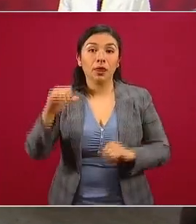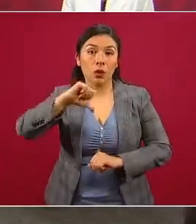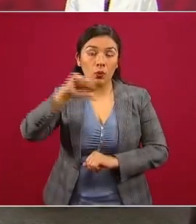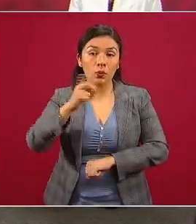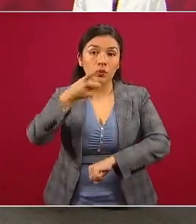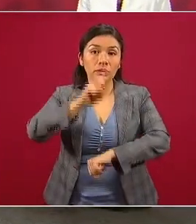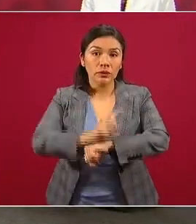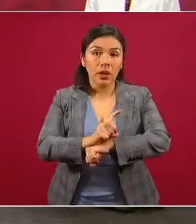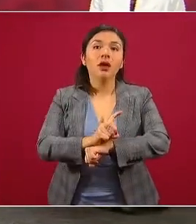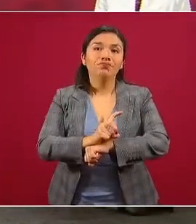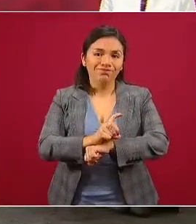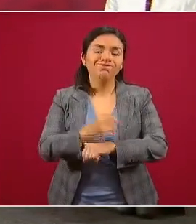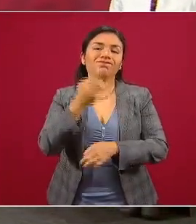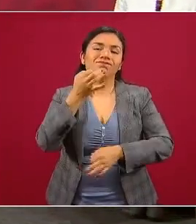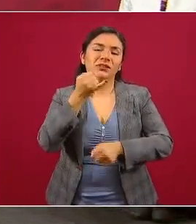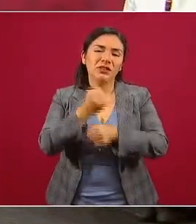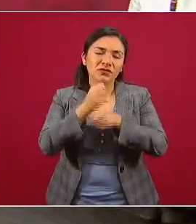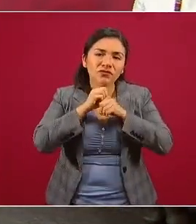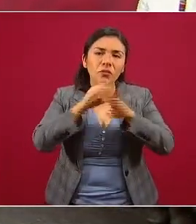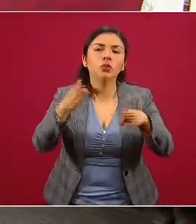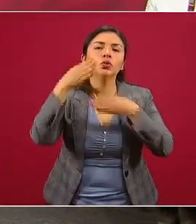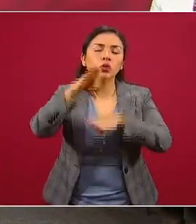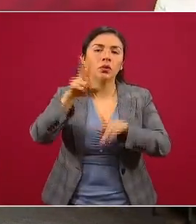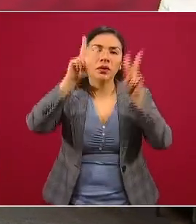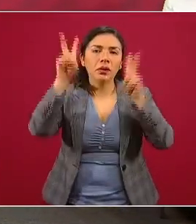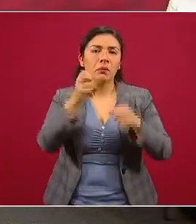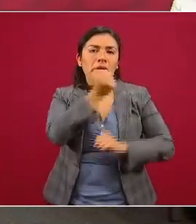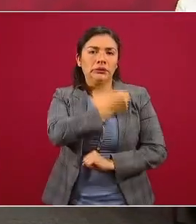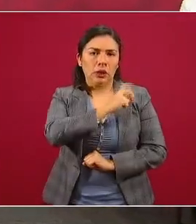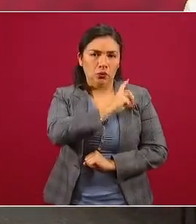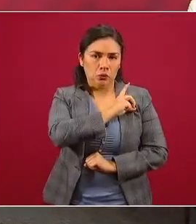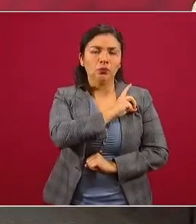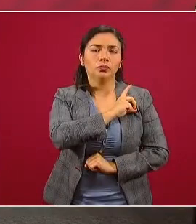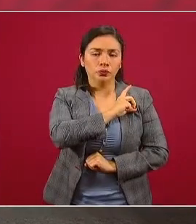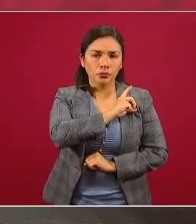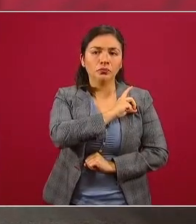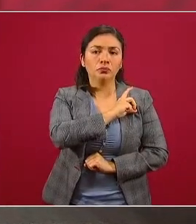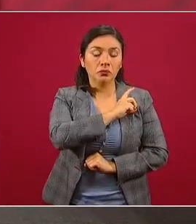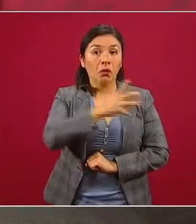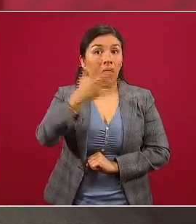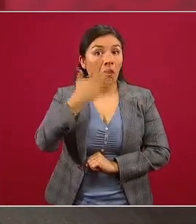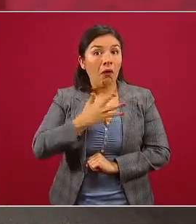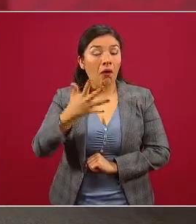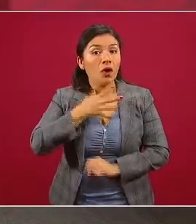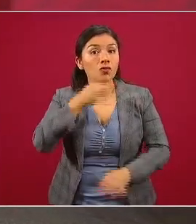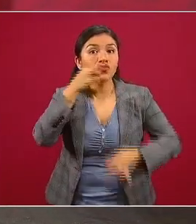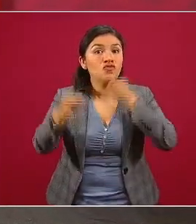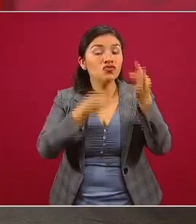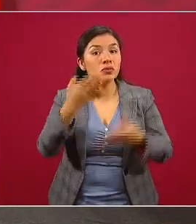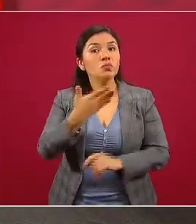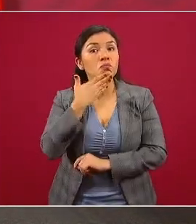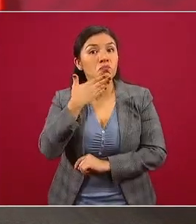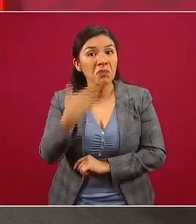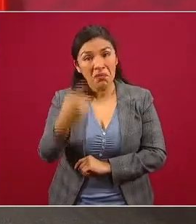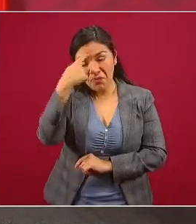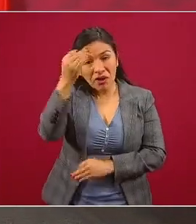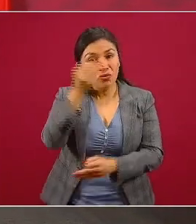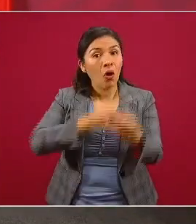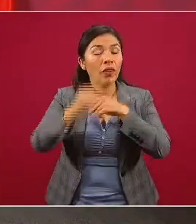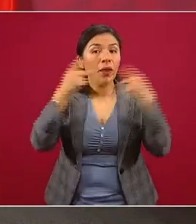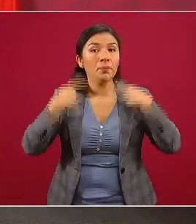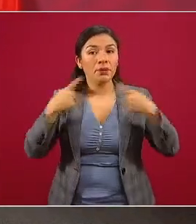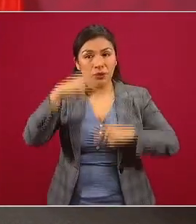hoy al informe de salud. Tenemos una muy buena noticia para el pueblo de